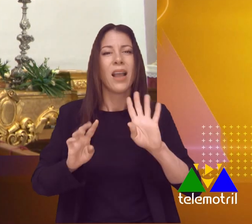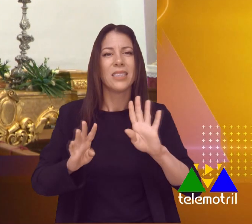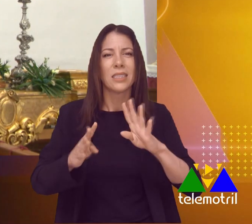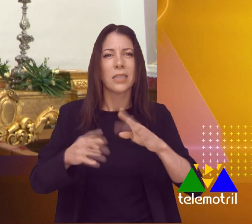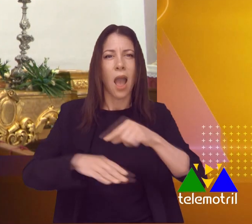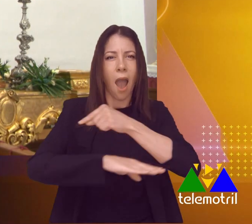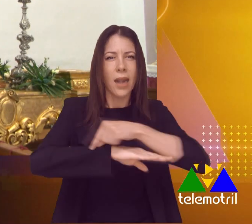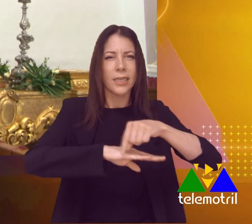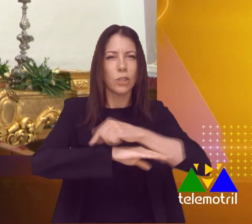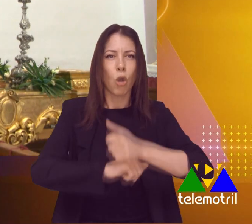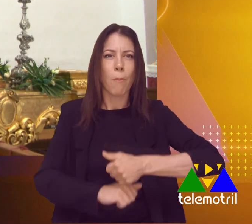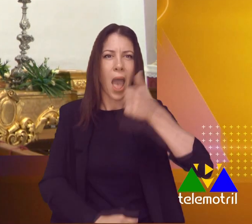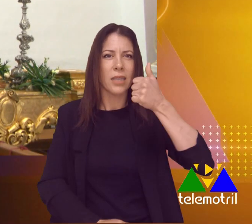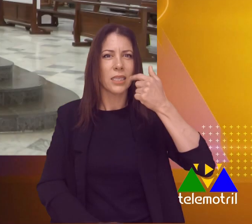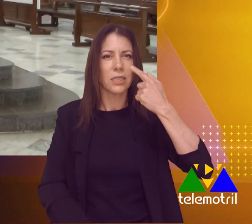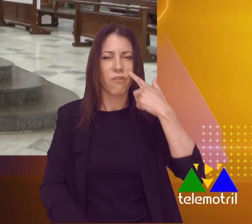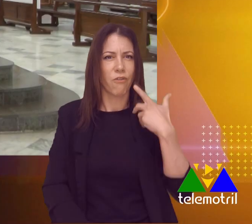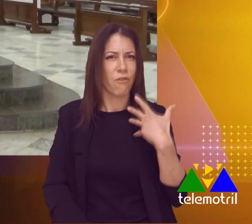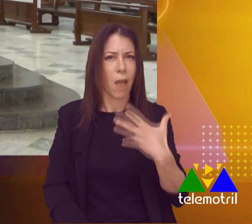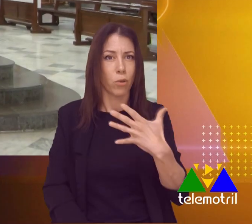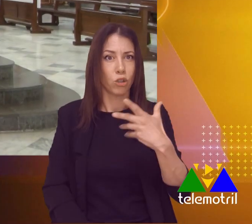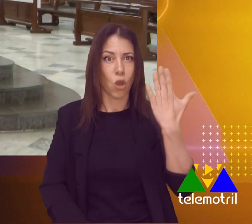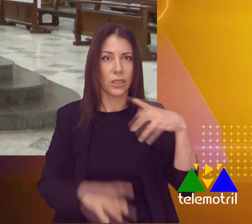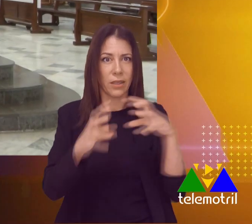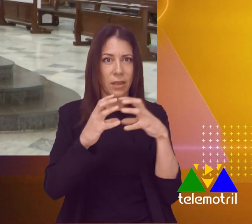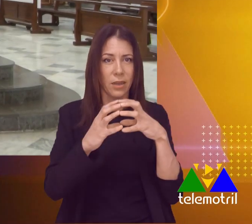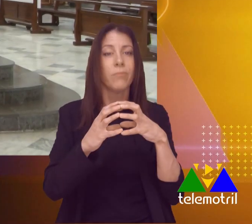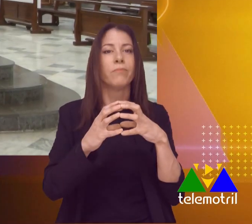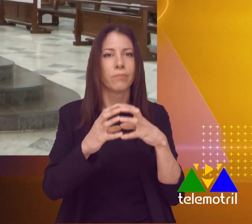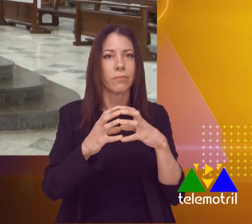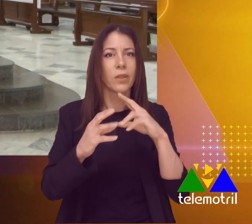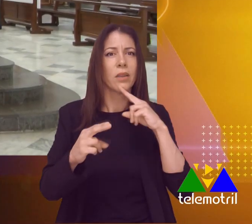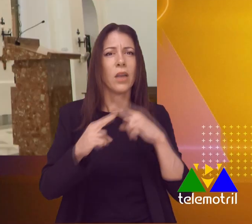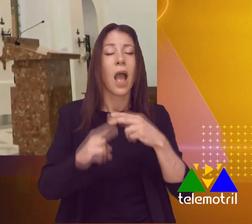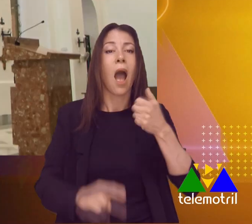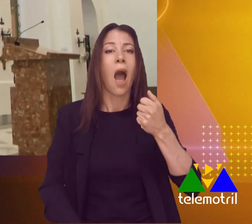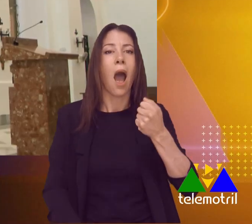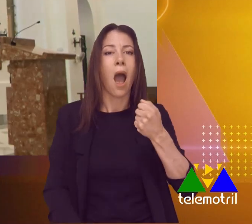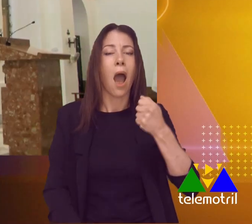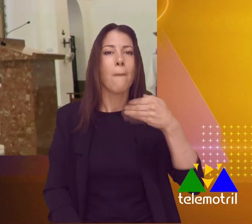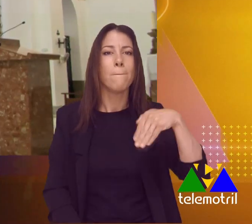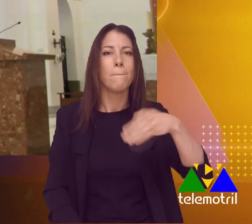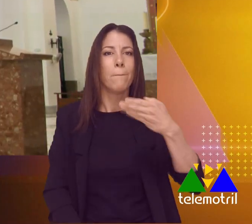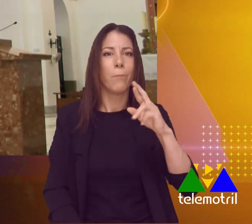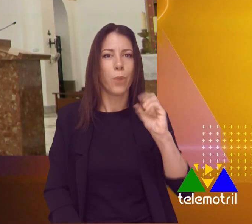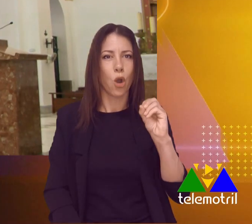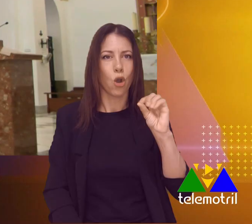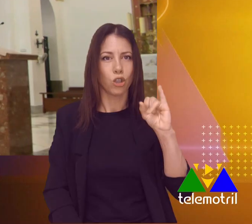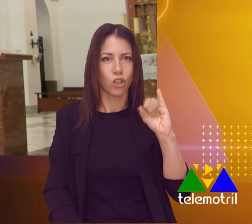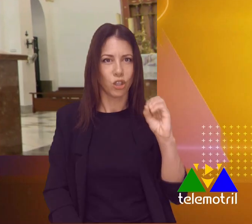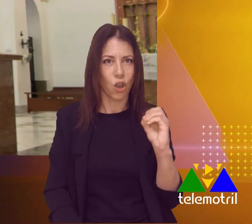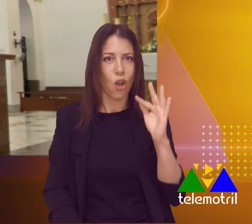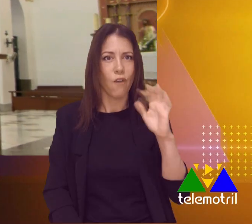famosos que había en Granada en aquella época, que era Ambrosio de Vico. Ambrosio de Vico. Que es uno de los arquitectos